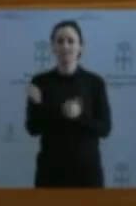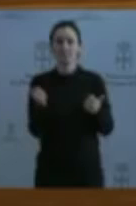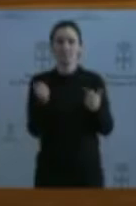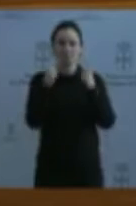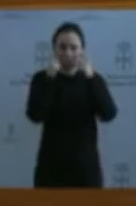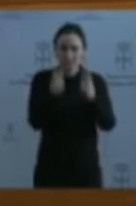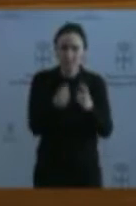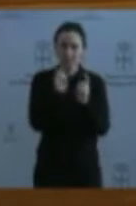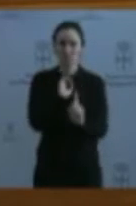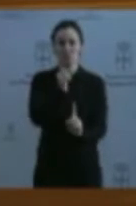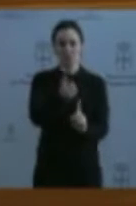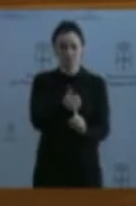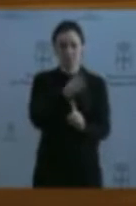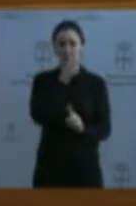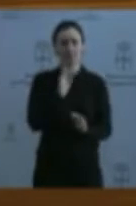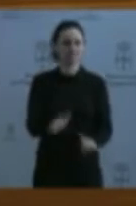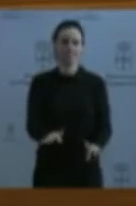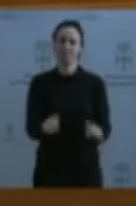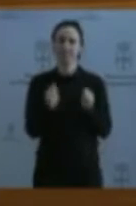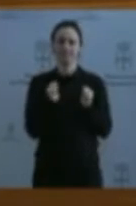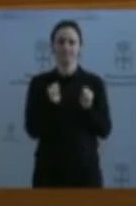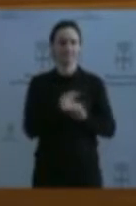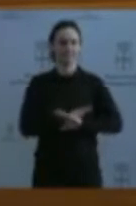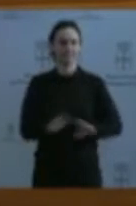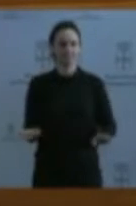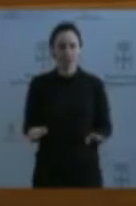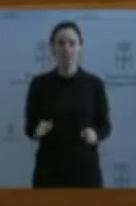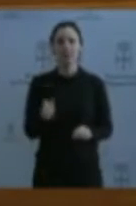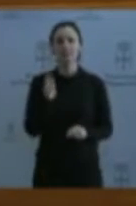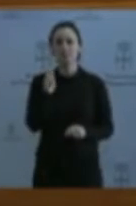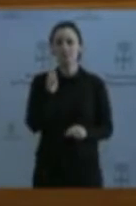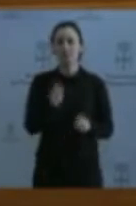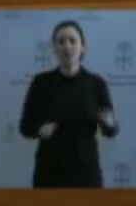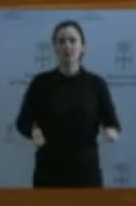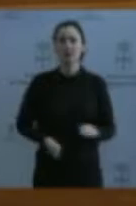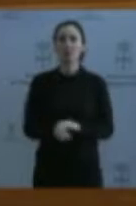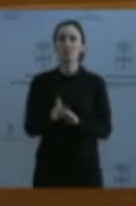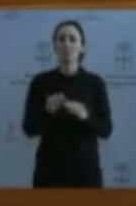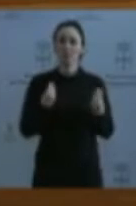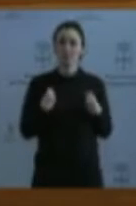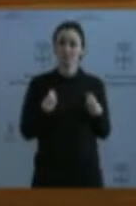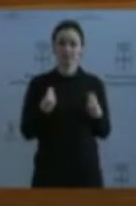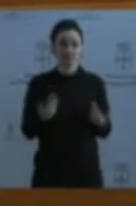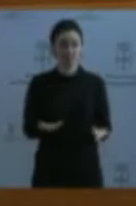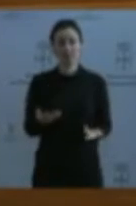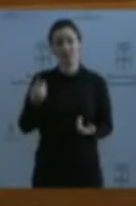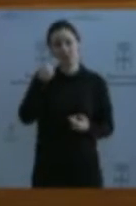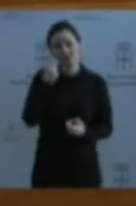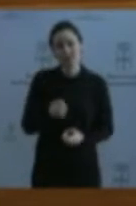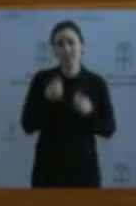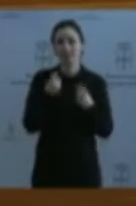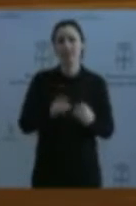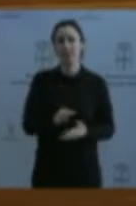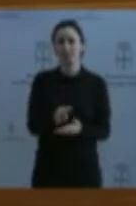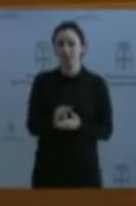vuelva a deslocalizar lo que ya existe. Hagamos lo posible para que las inversiones sean en ese territorio y